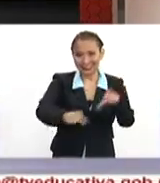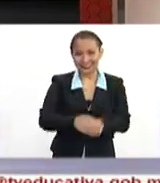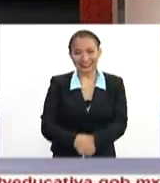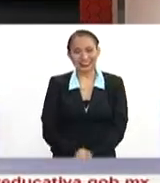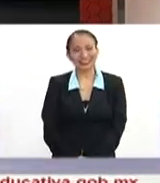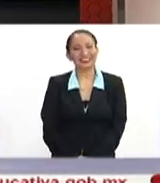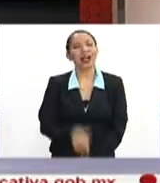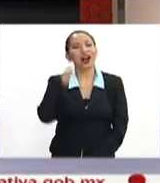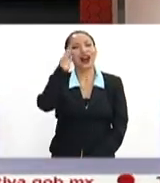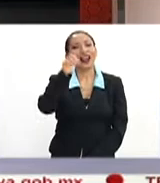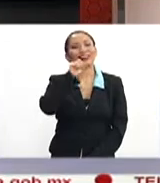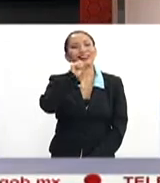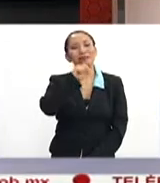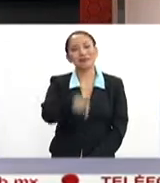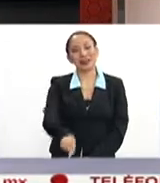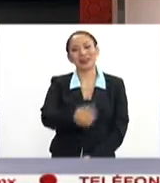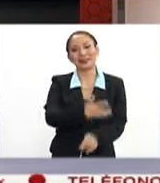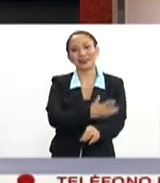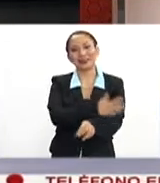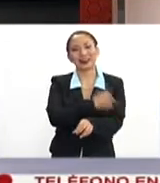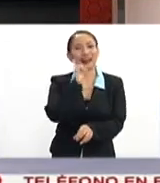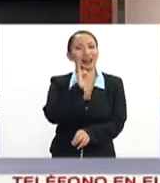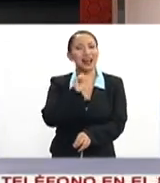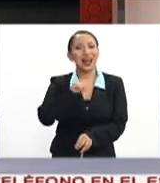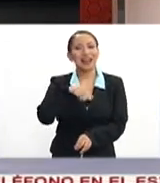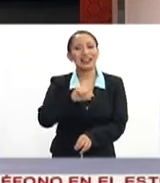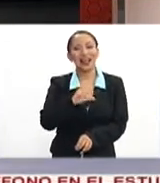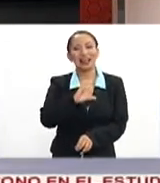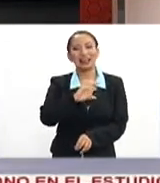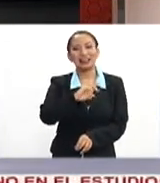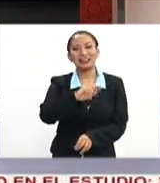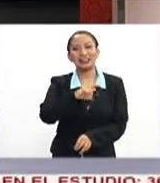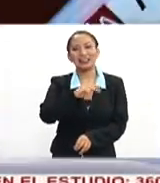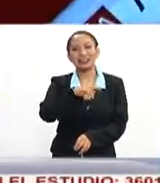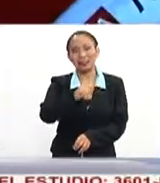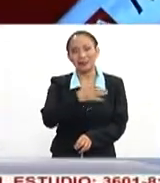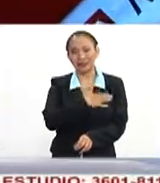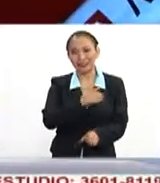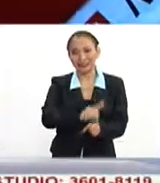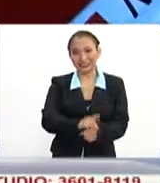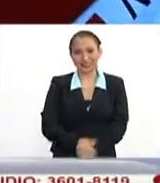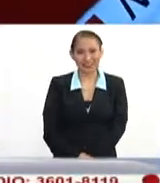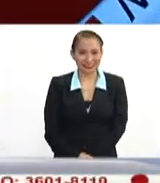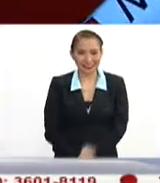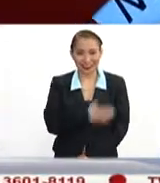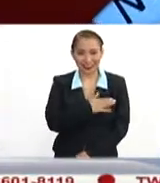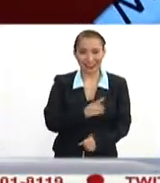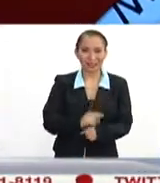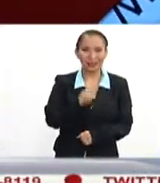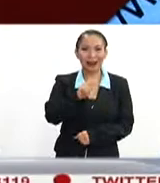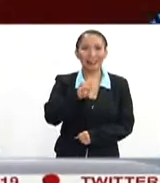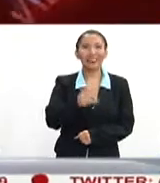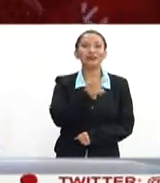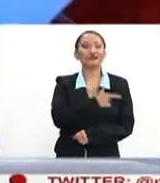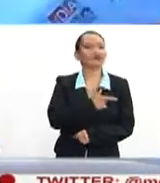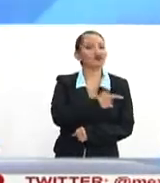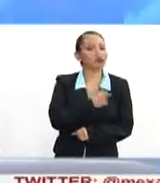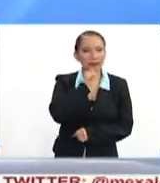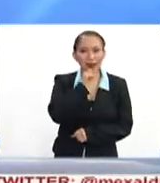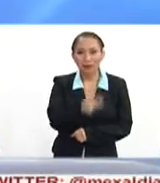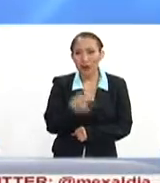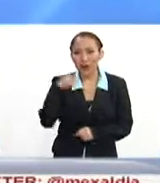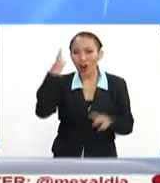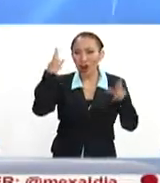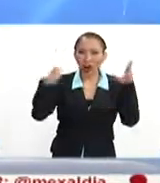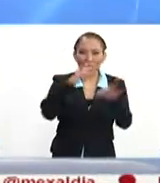Mexicana. Y saludo con gusto a mi compañera Ana Cristina Olvera. Ana Cris, muy buenos días. Muy buenos días, Pati. El gusto es todo mío de